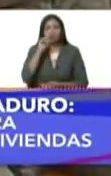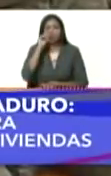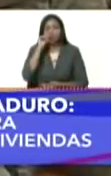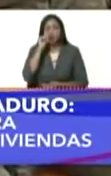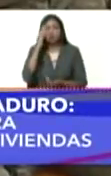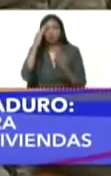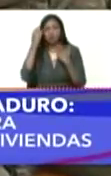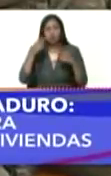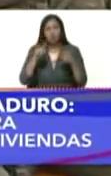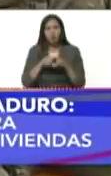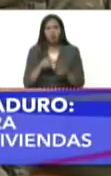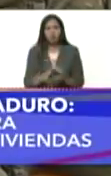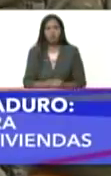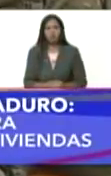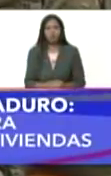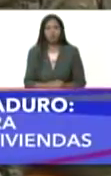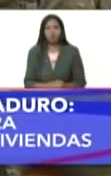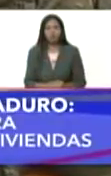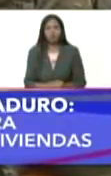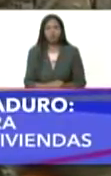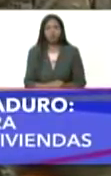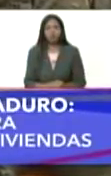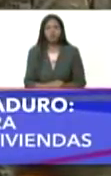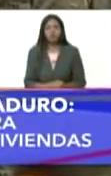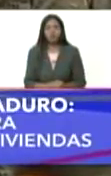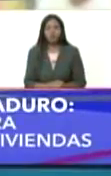saludo. Y al general de brigada